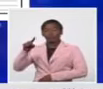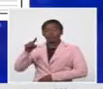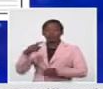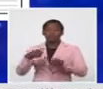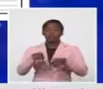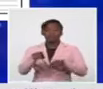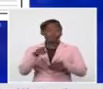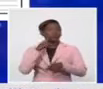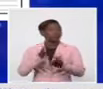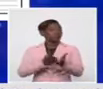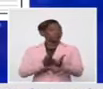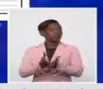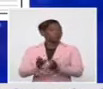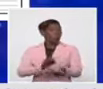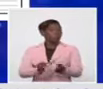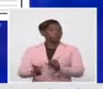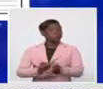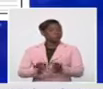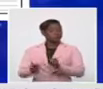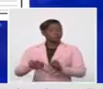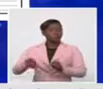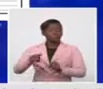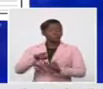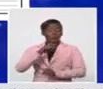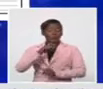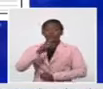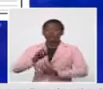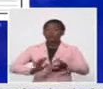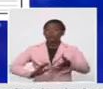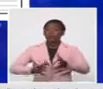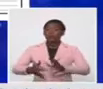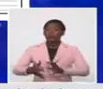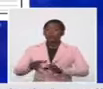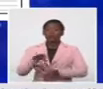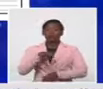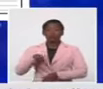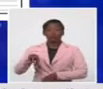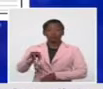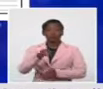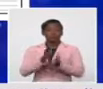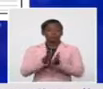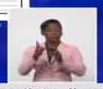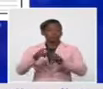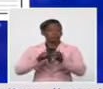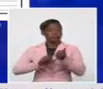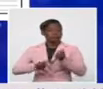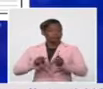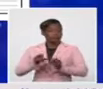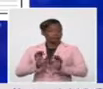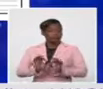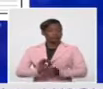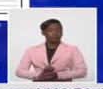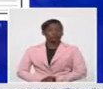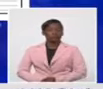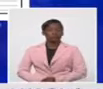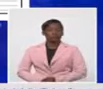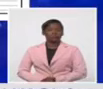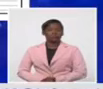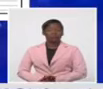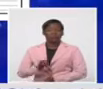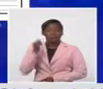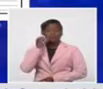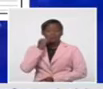una complejidad importante en su territorio, que es mayor en Pedro